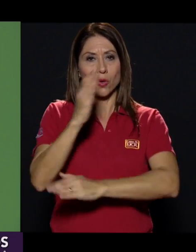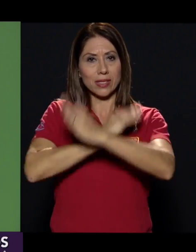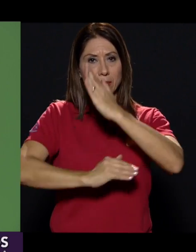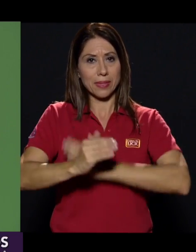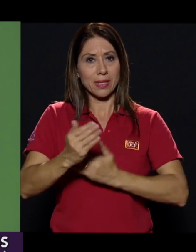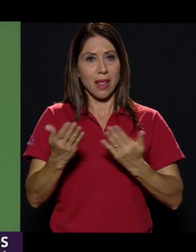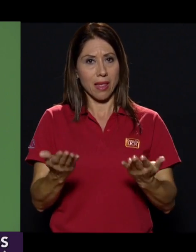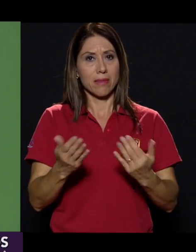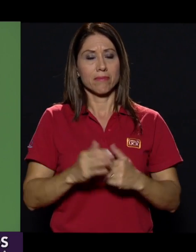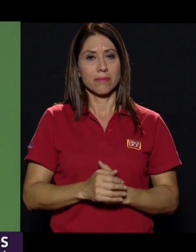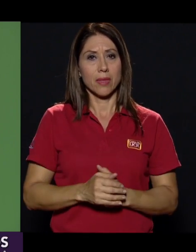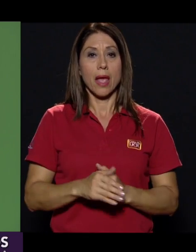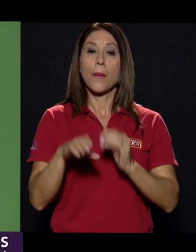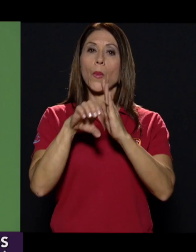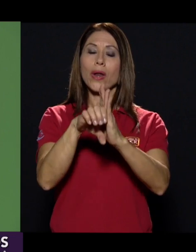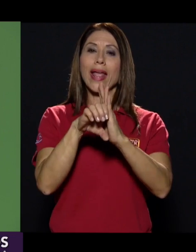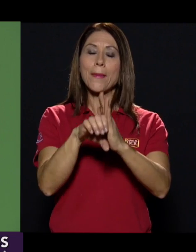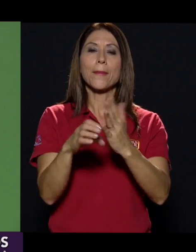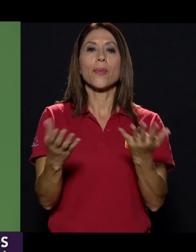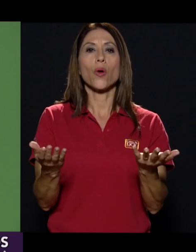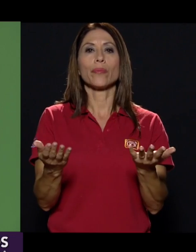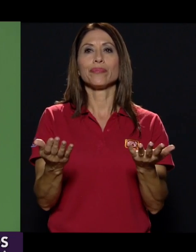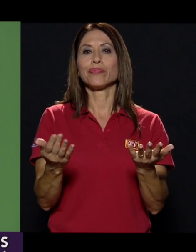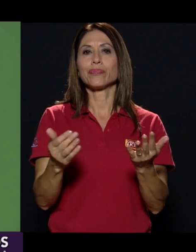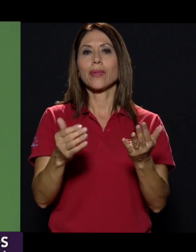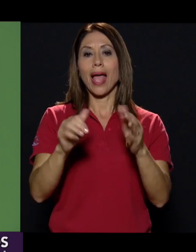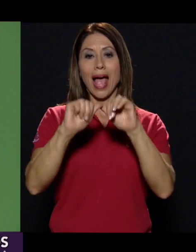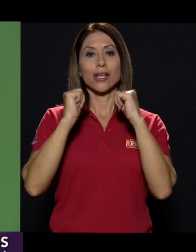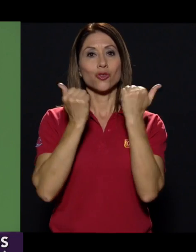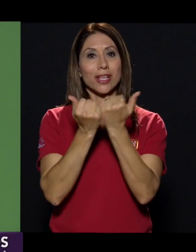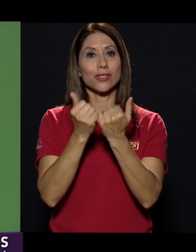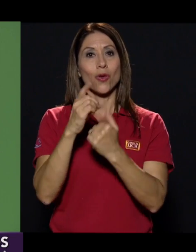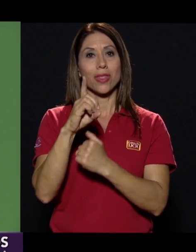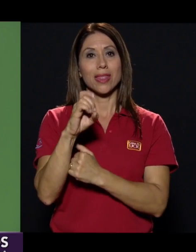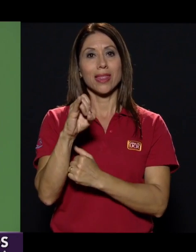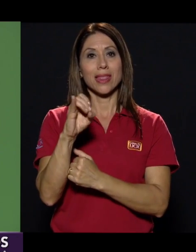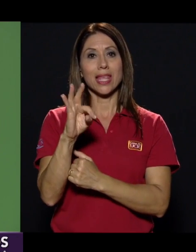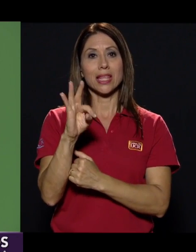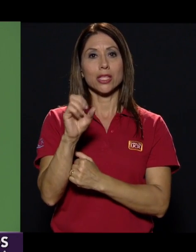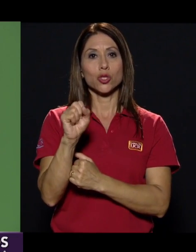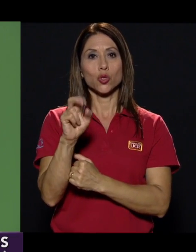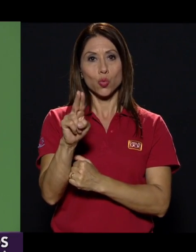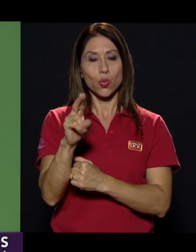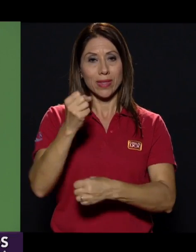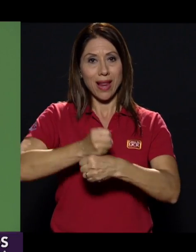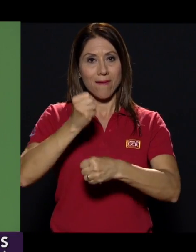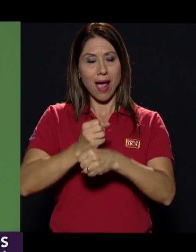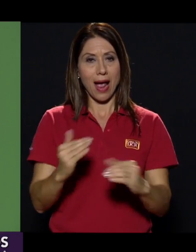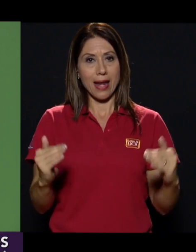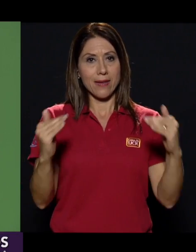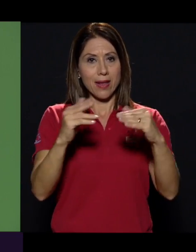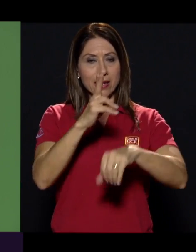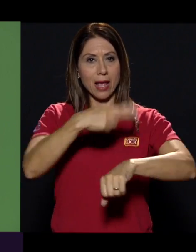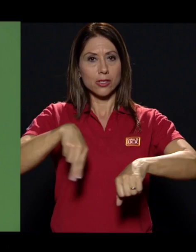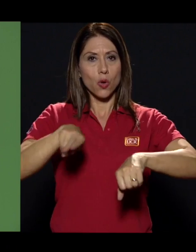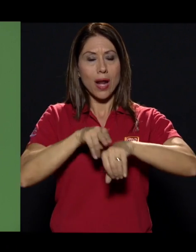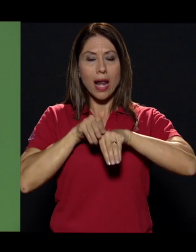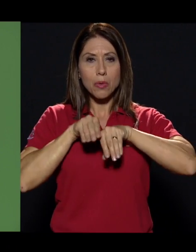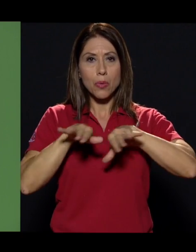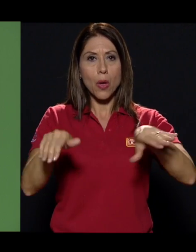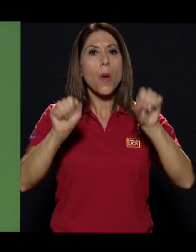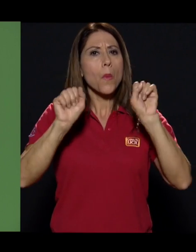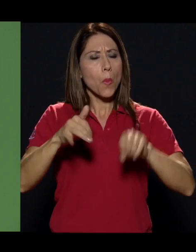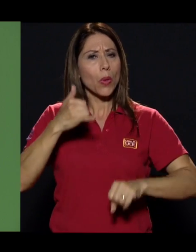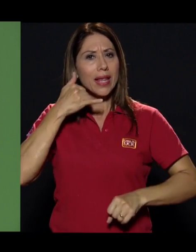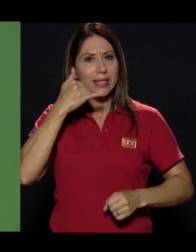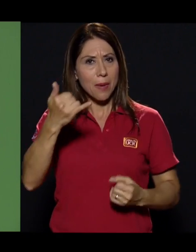personas con discapacidad, ¿verdad? Por ejemplo, Asociación DITSU trabaja a nivel nacional, ¿verdad? Entonces